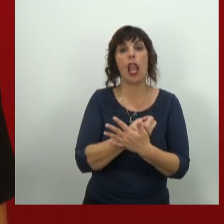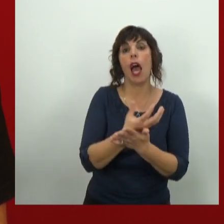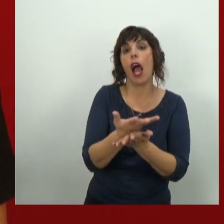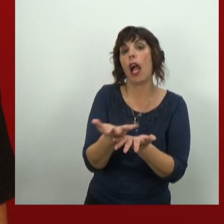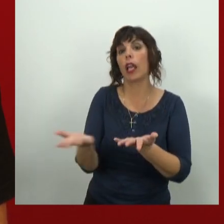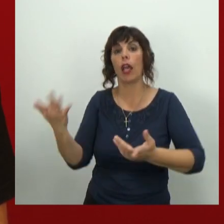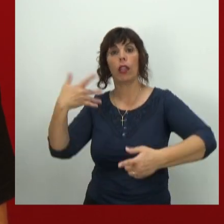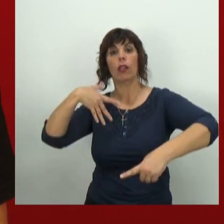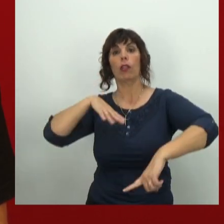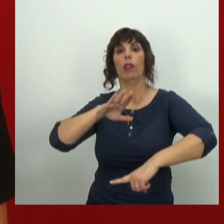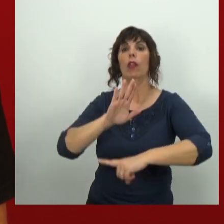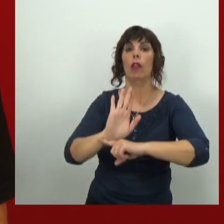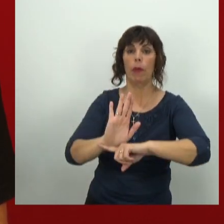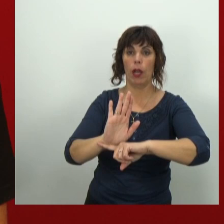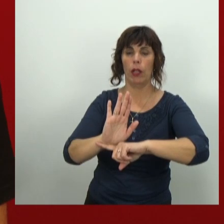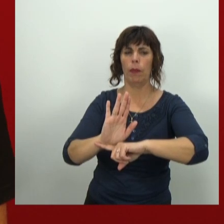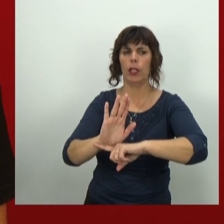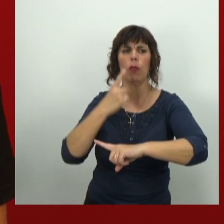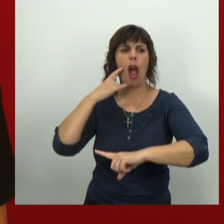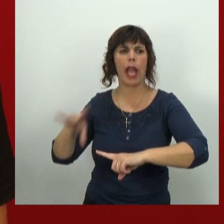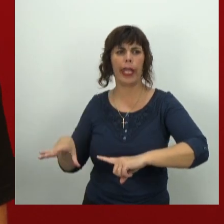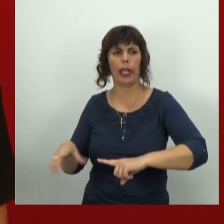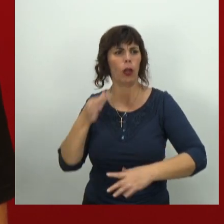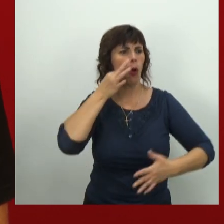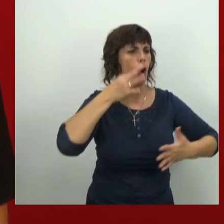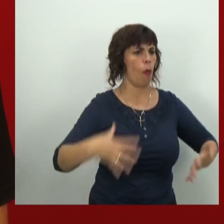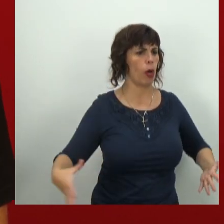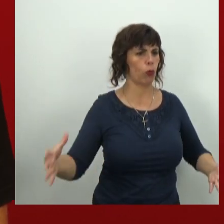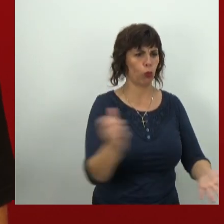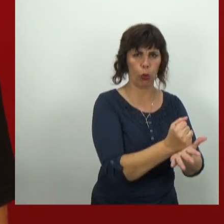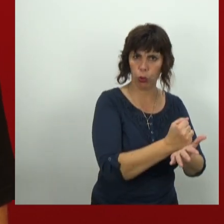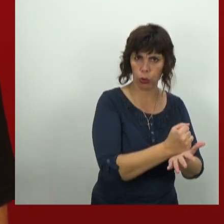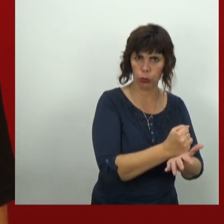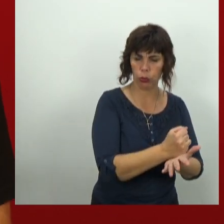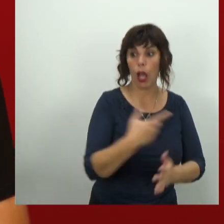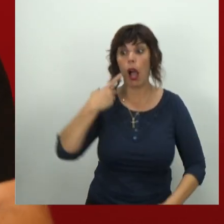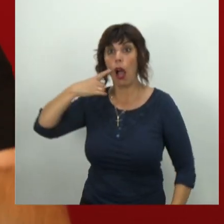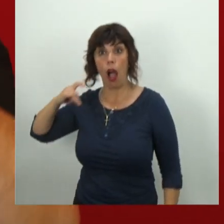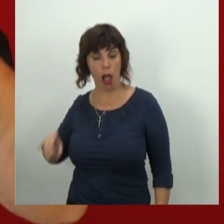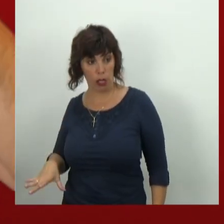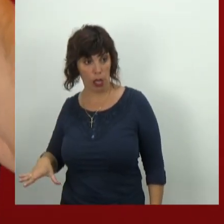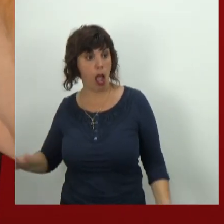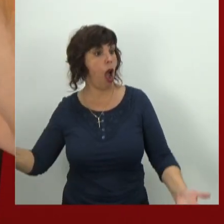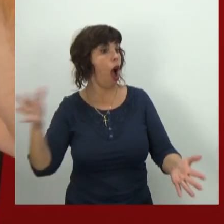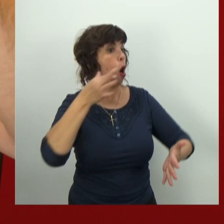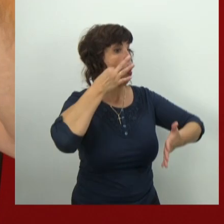manifestó a todo ser humano. ¿A quién? A todo ser